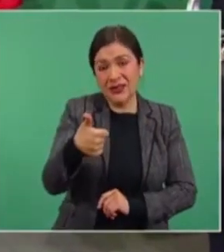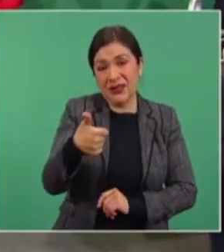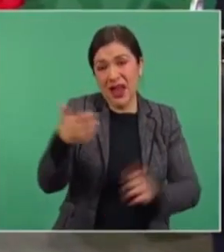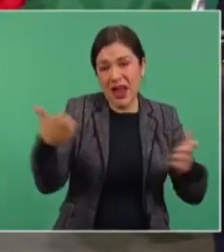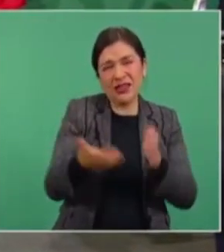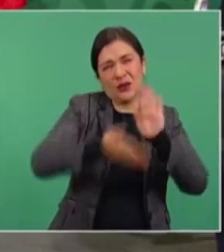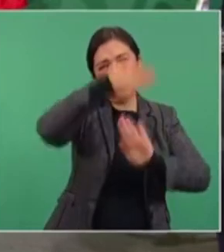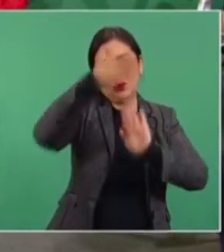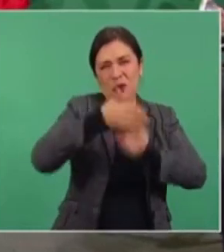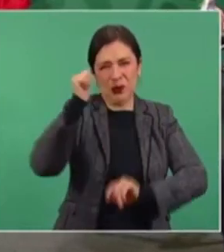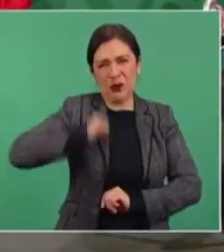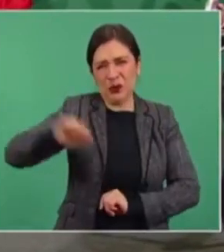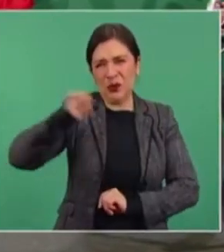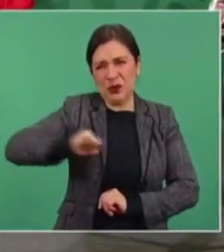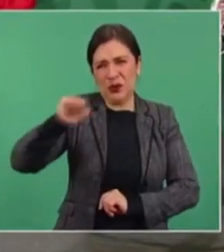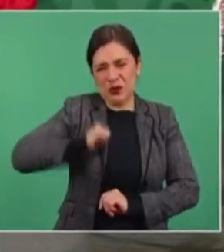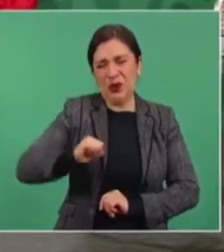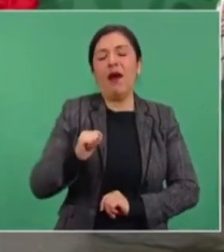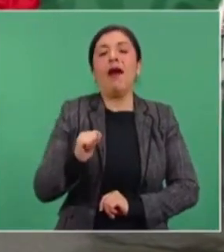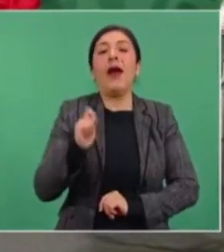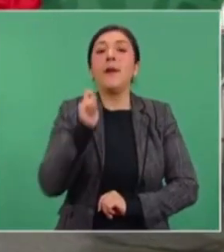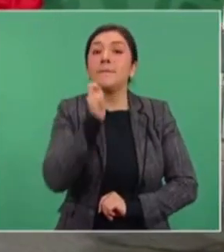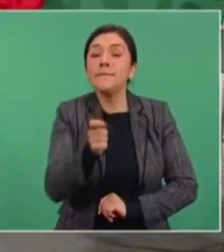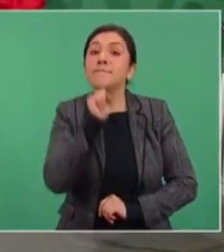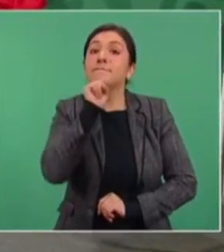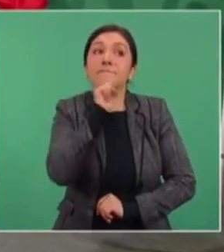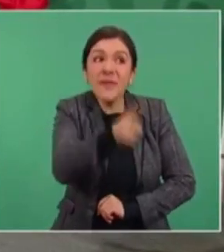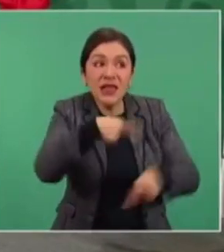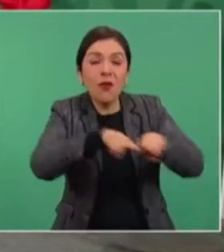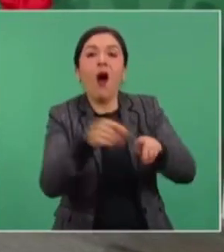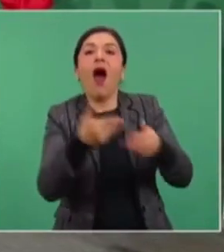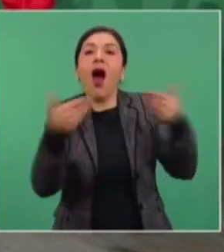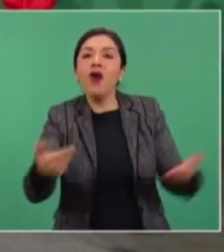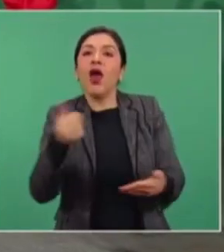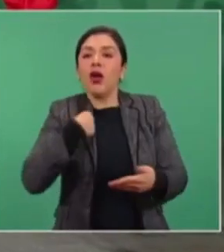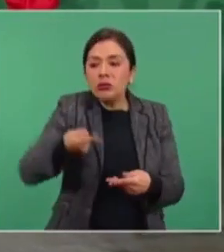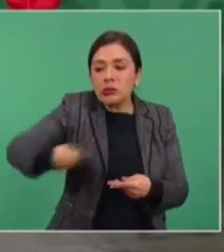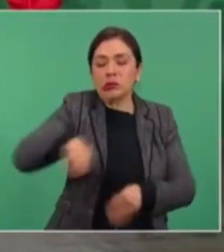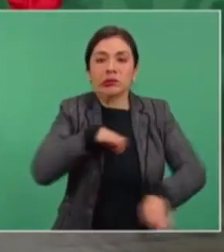construyeron y que estamos ahora rehabilitando.